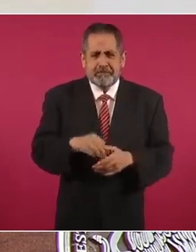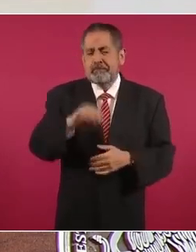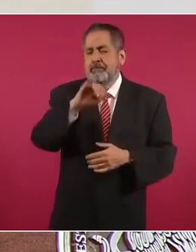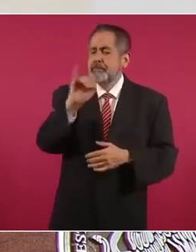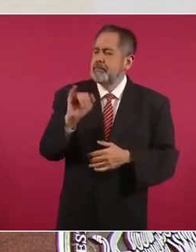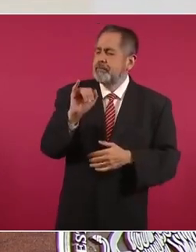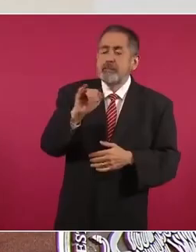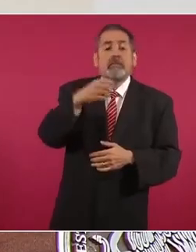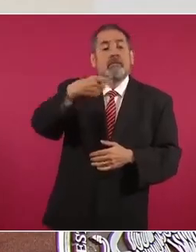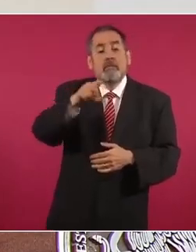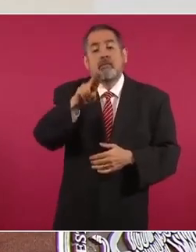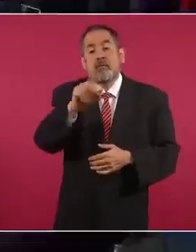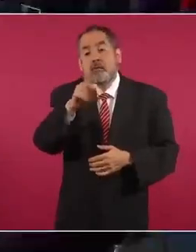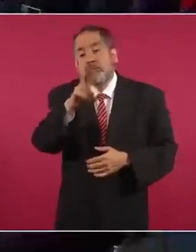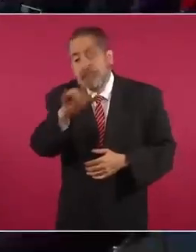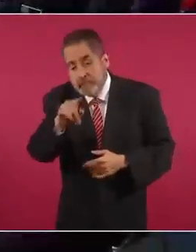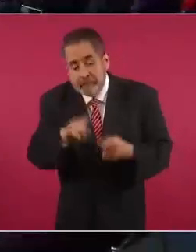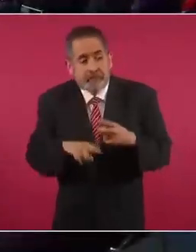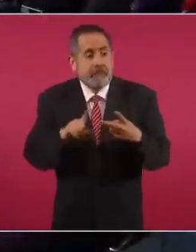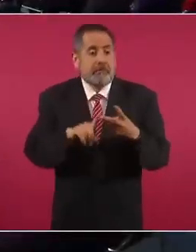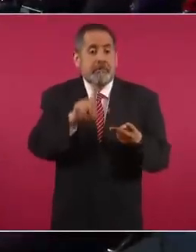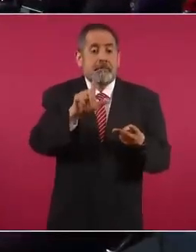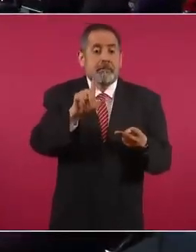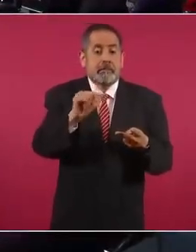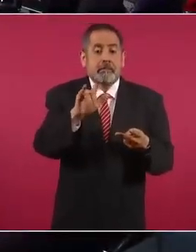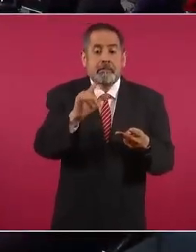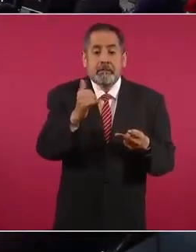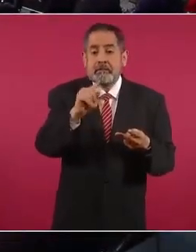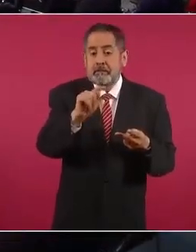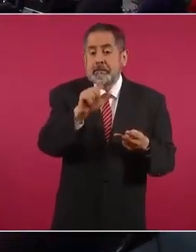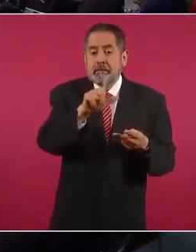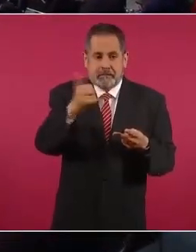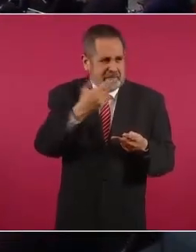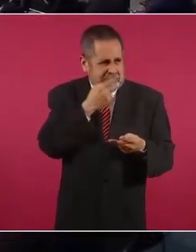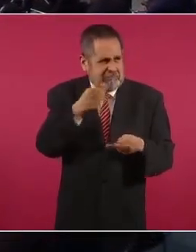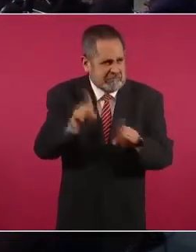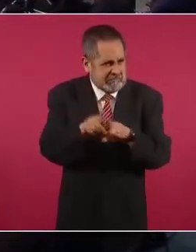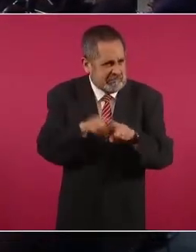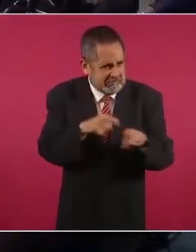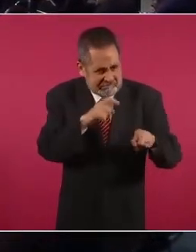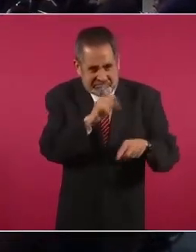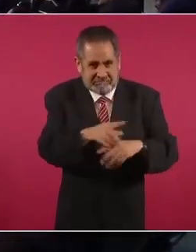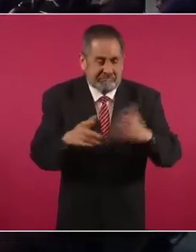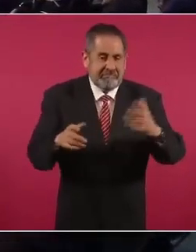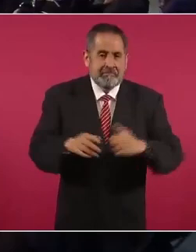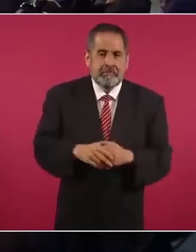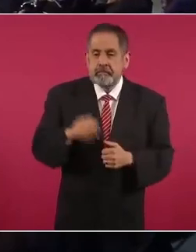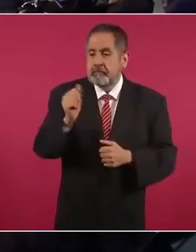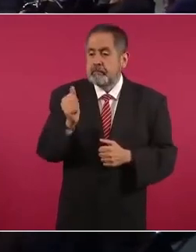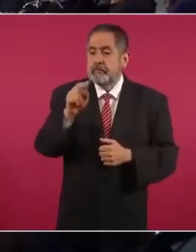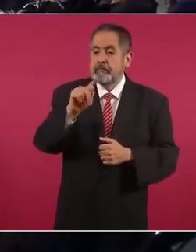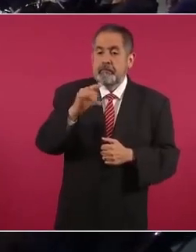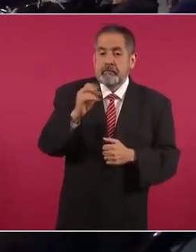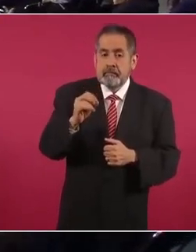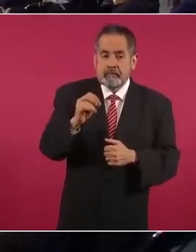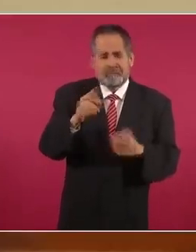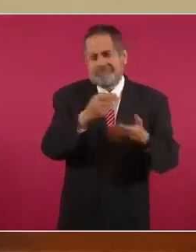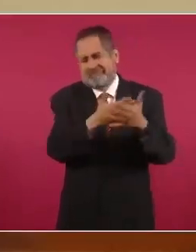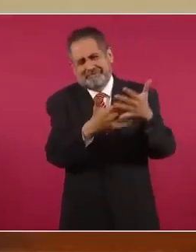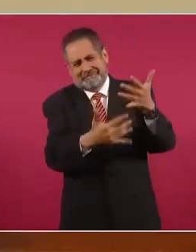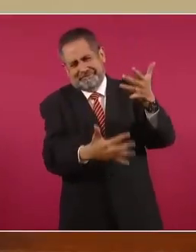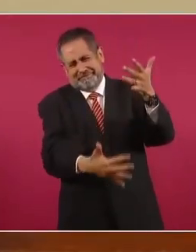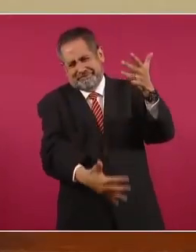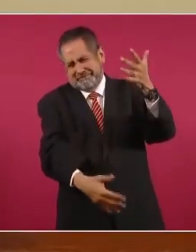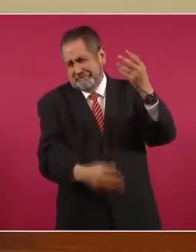Cuadri. La señora Lili Téllez también ya expresó, ¿no? Santiago Cris. No, van a ver.